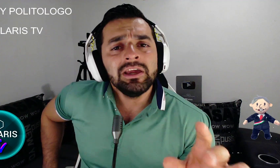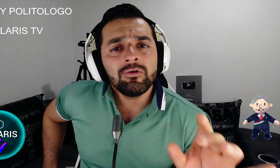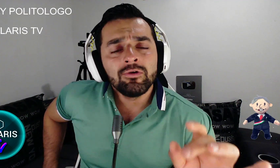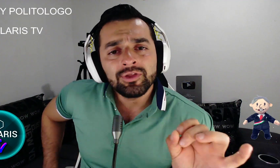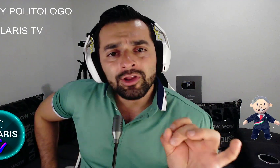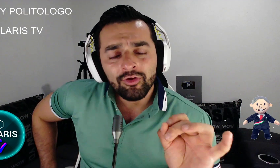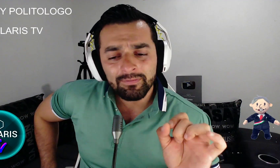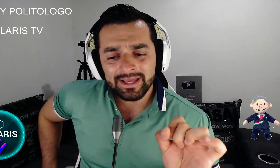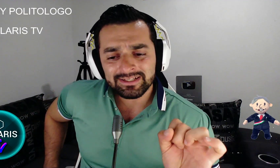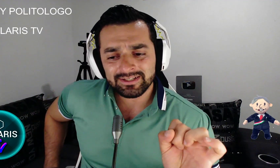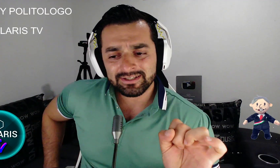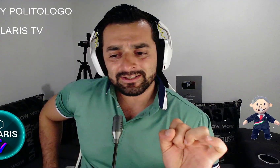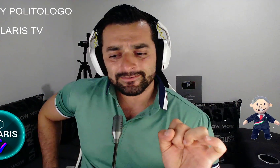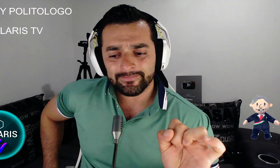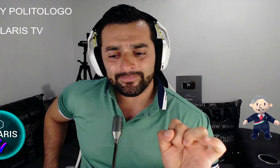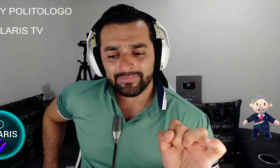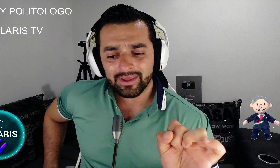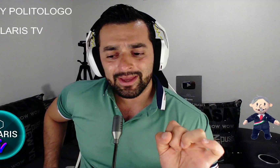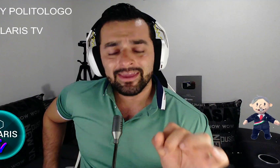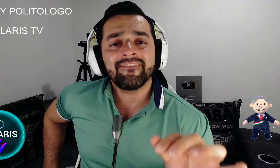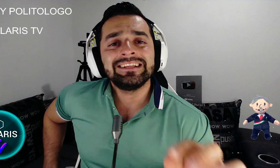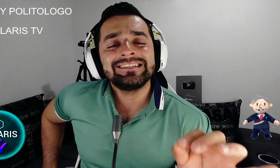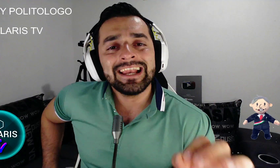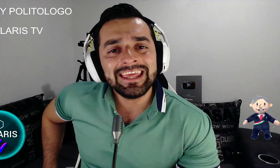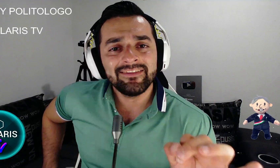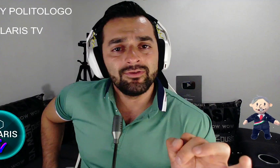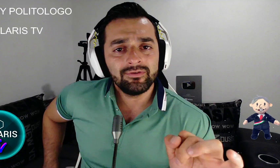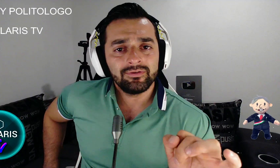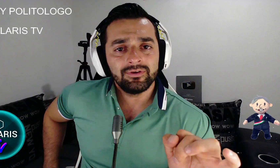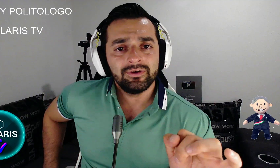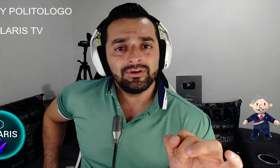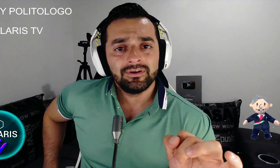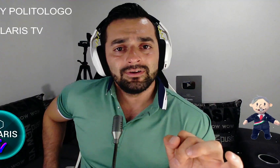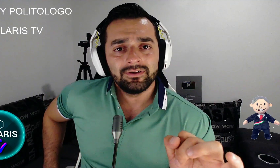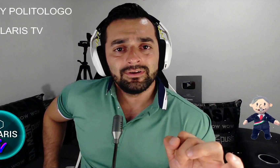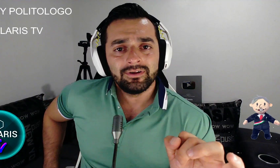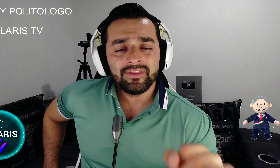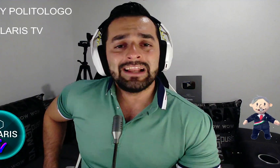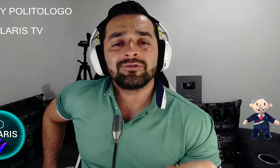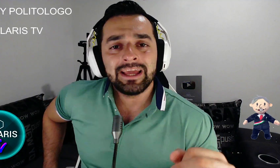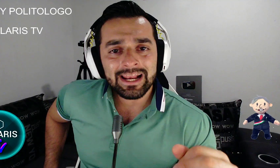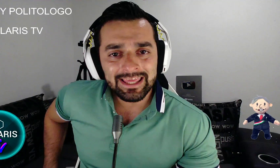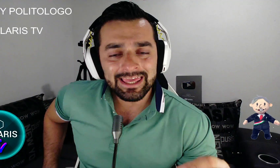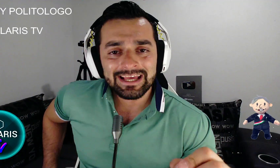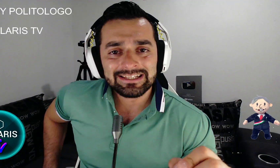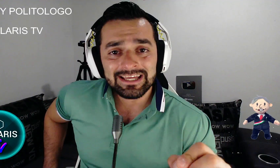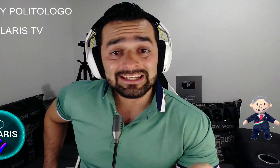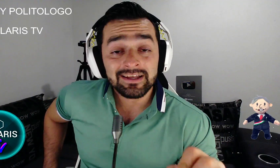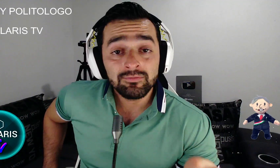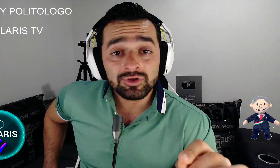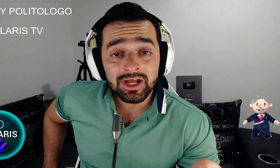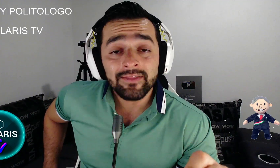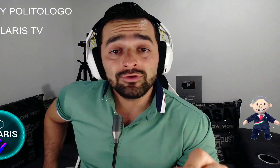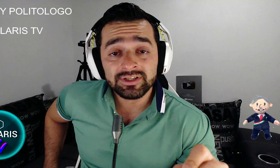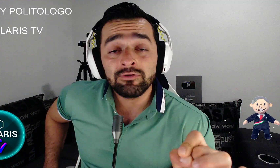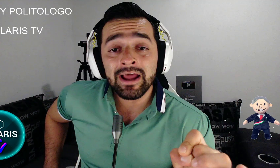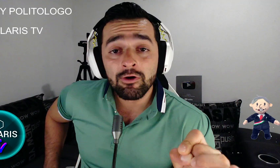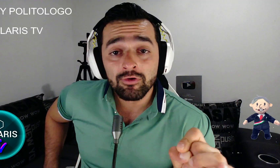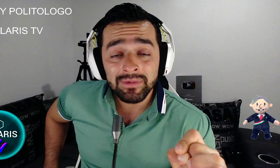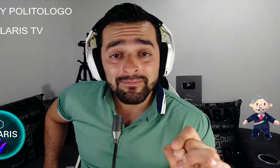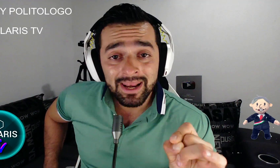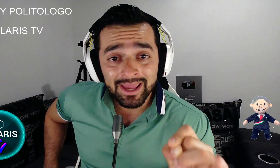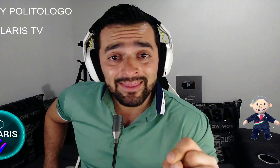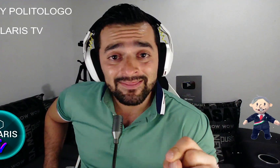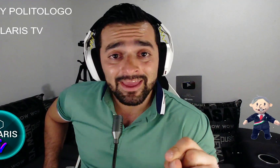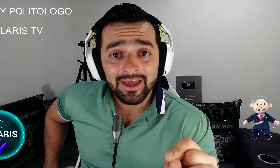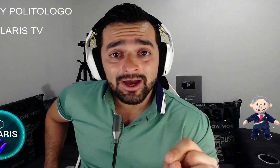un vínculo entre dos países que van saliendo de las oligarquías y que están buscando ser